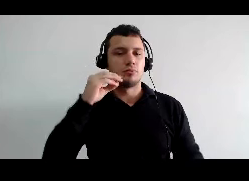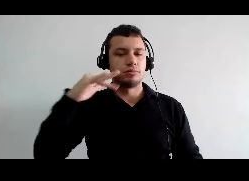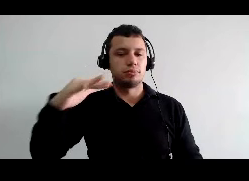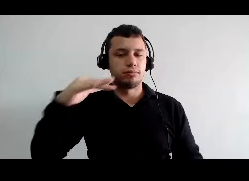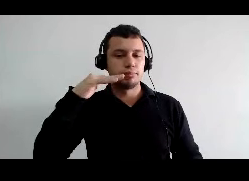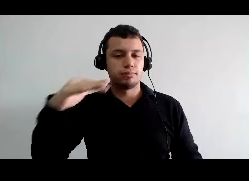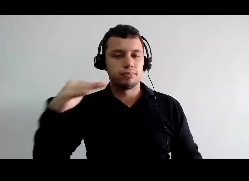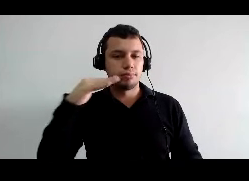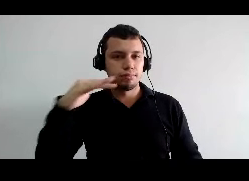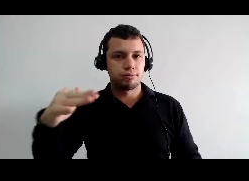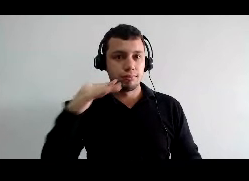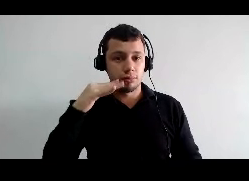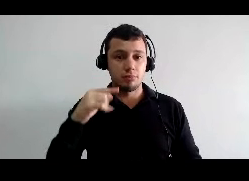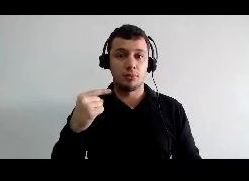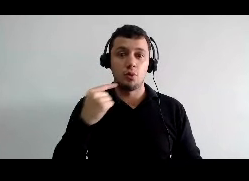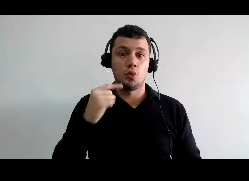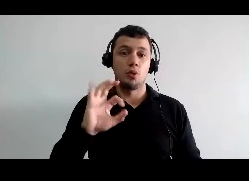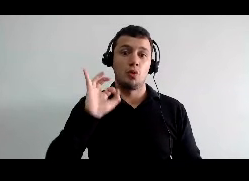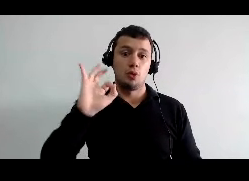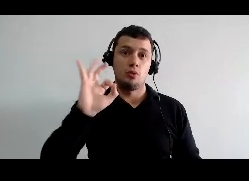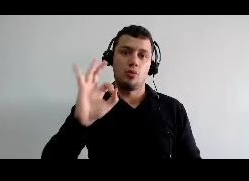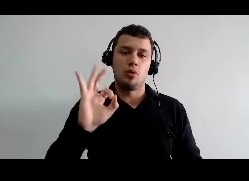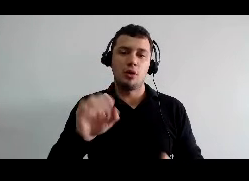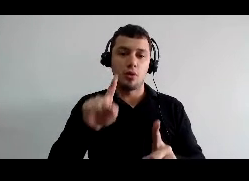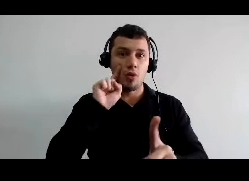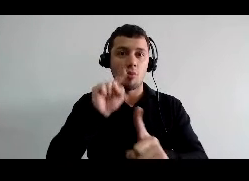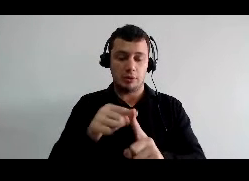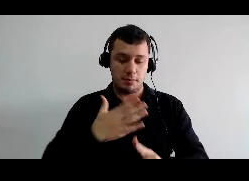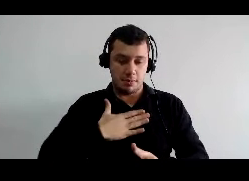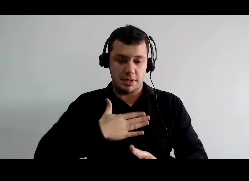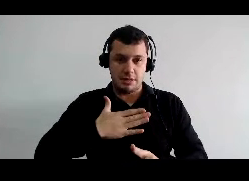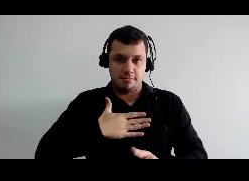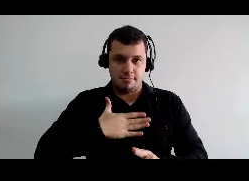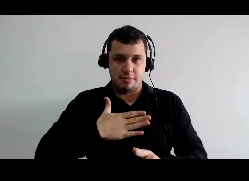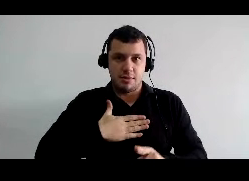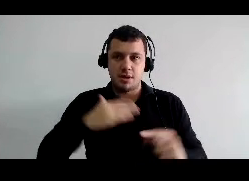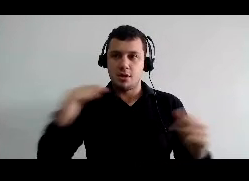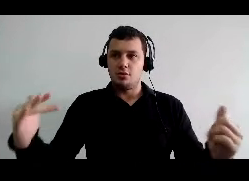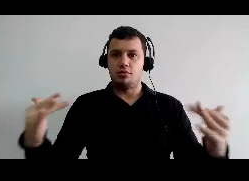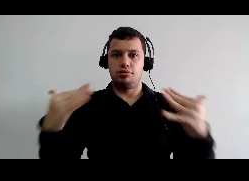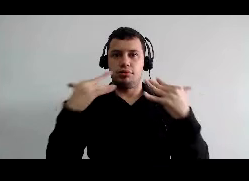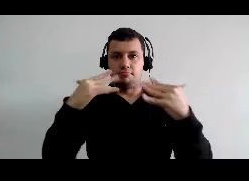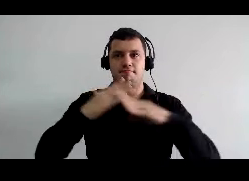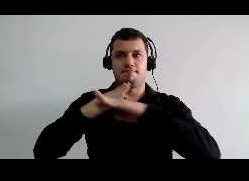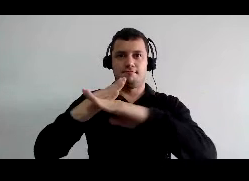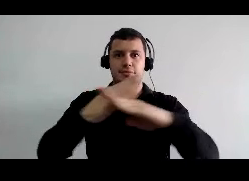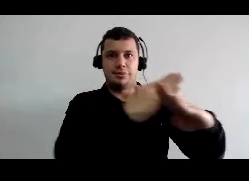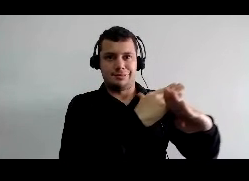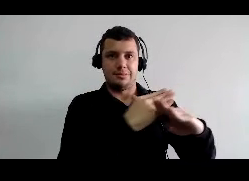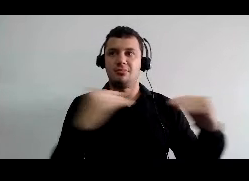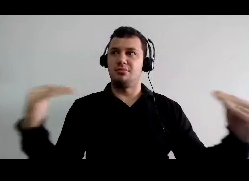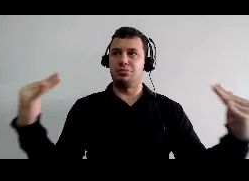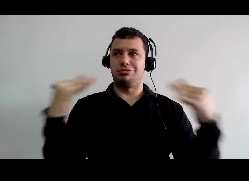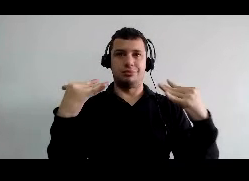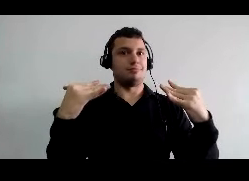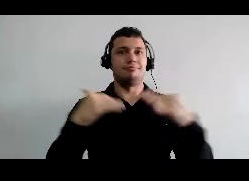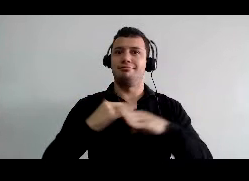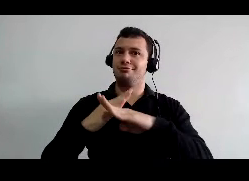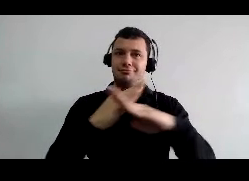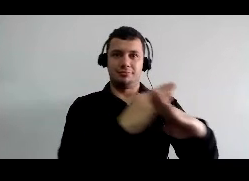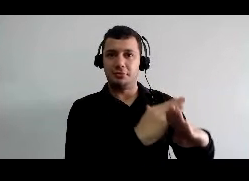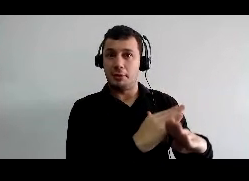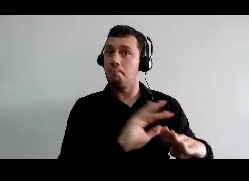son muy buenos para mí, para protegerme. Pero si yo estoy en el área asistencial, y le voy a poner un ejemplo, estoy en un